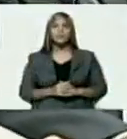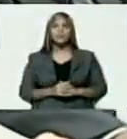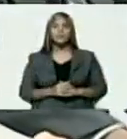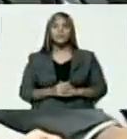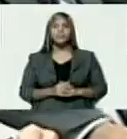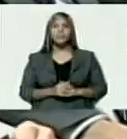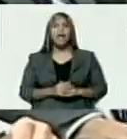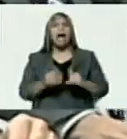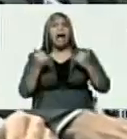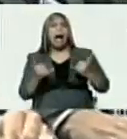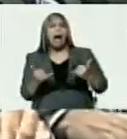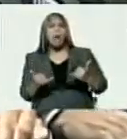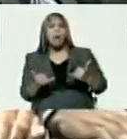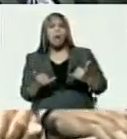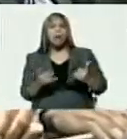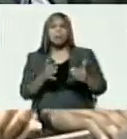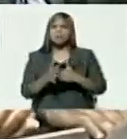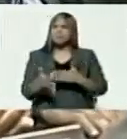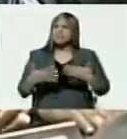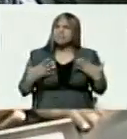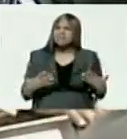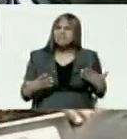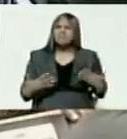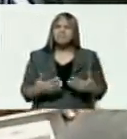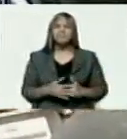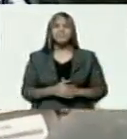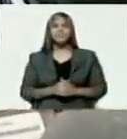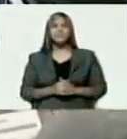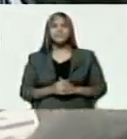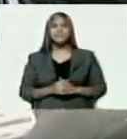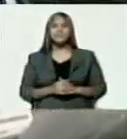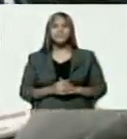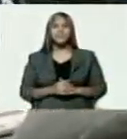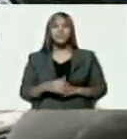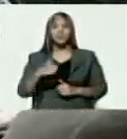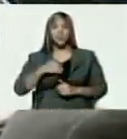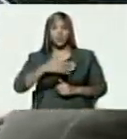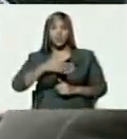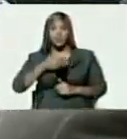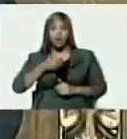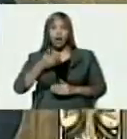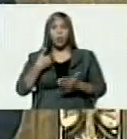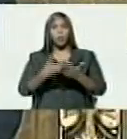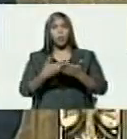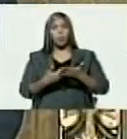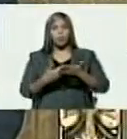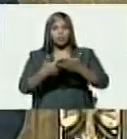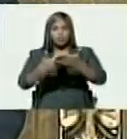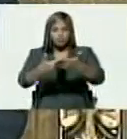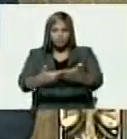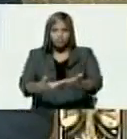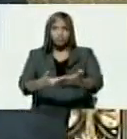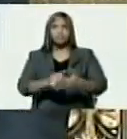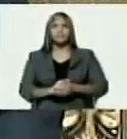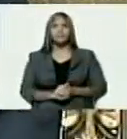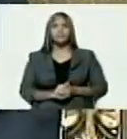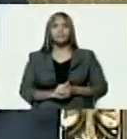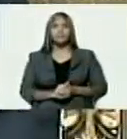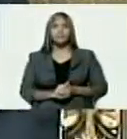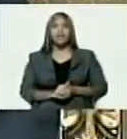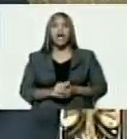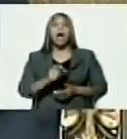¿Qué pasa ahora de aquí en adelante? Yo quiero dejarle una propuesta a quienes